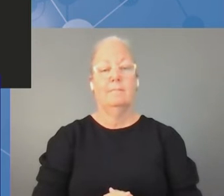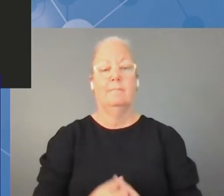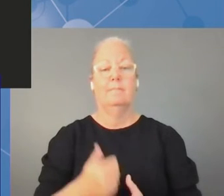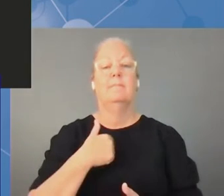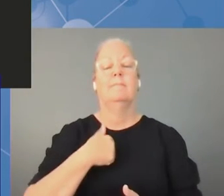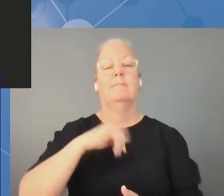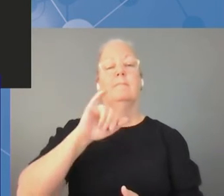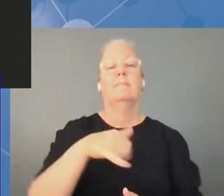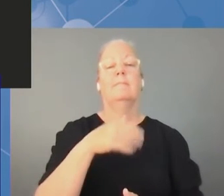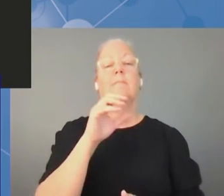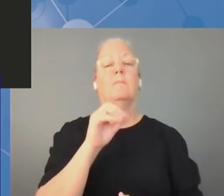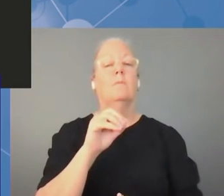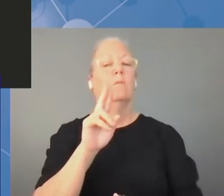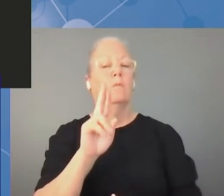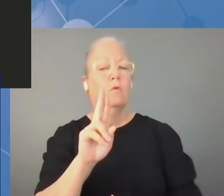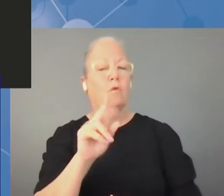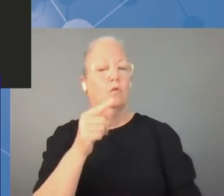Me llamo Jorge Cancio.